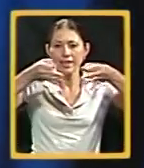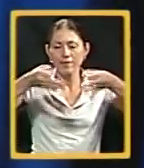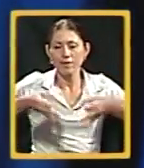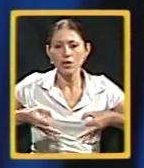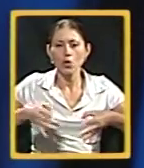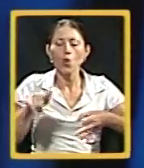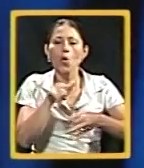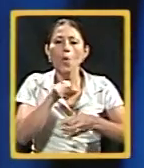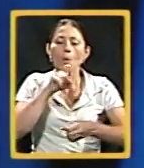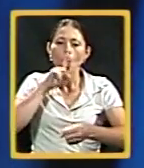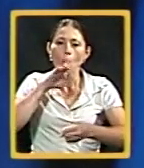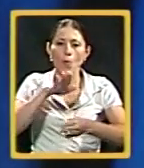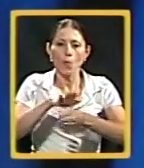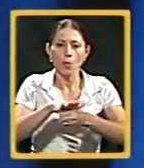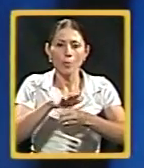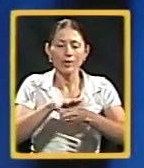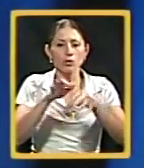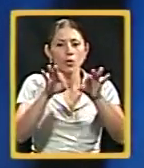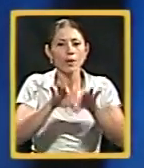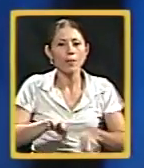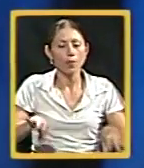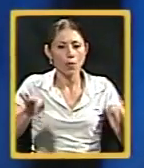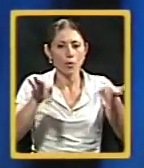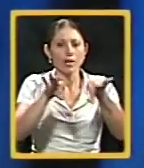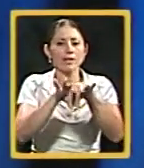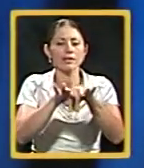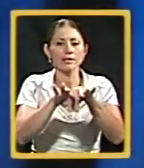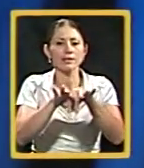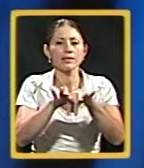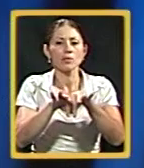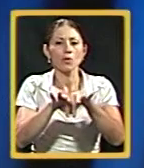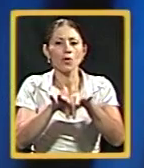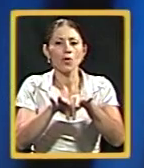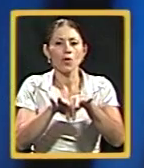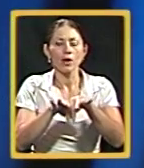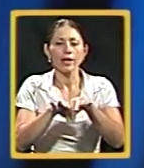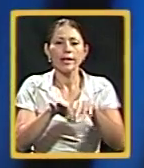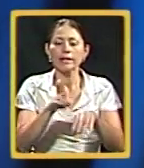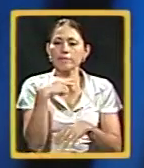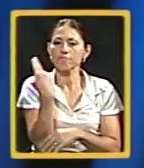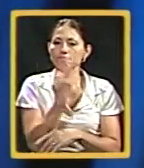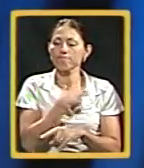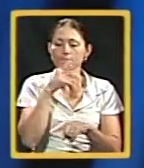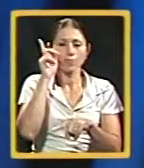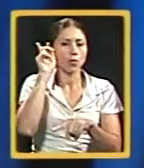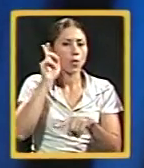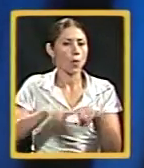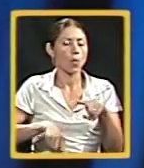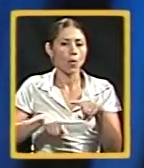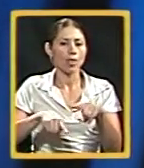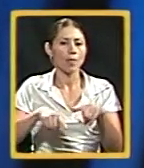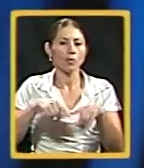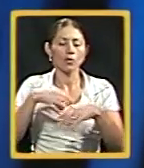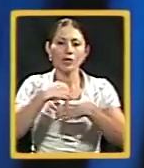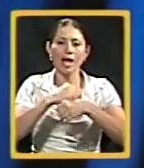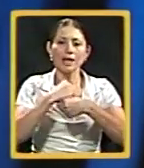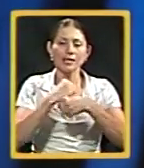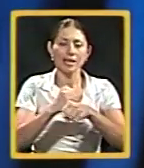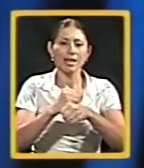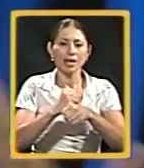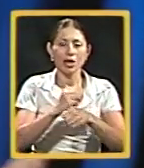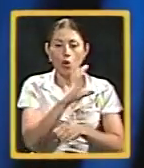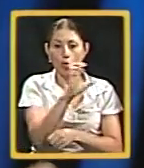un compromiso importantísimo. No podemos hacer la Costa Rica del siglo